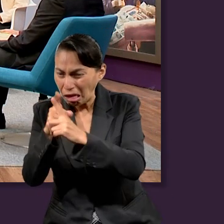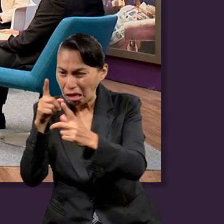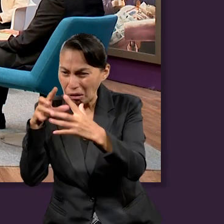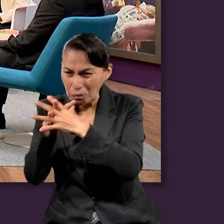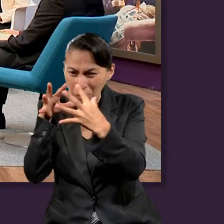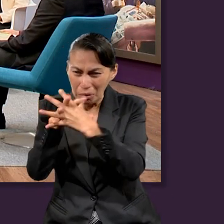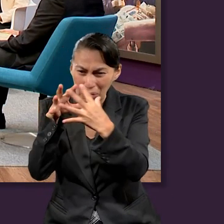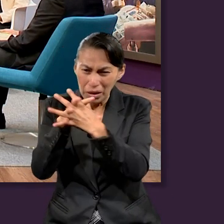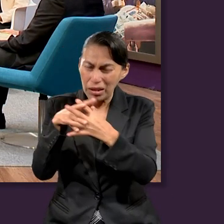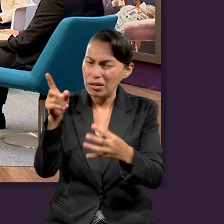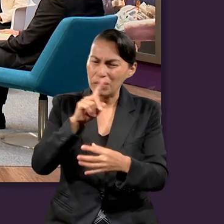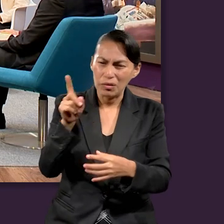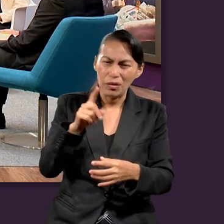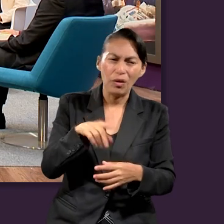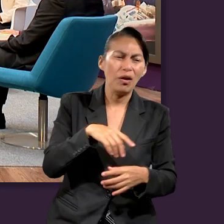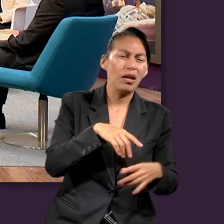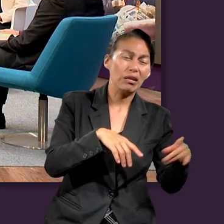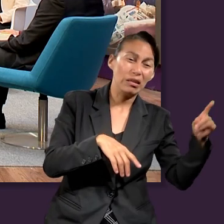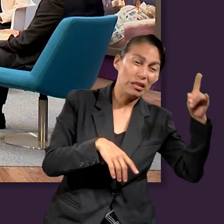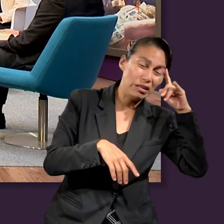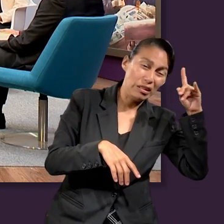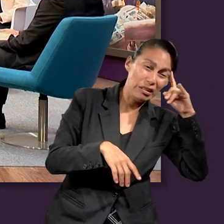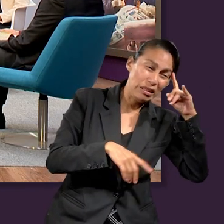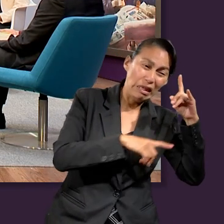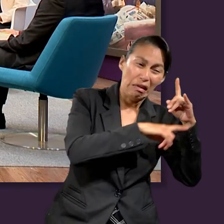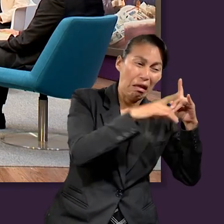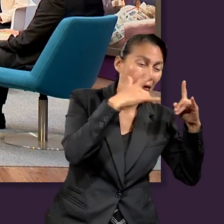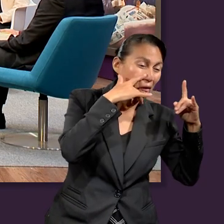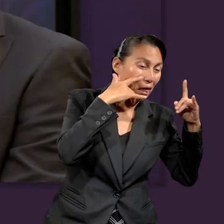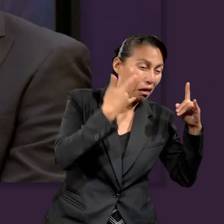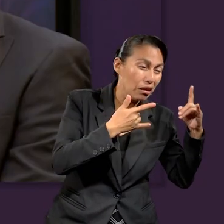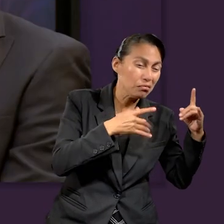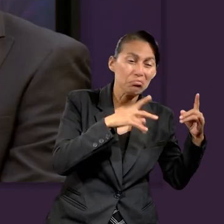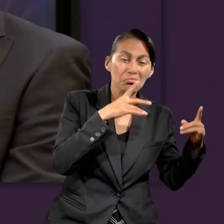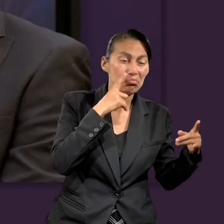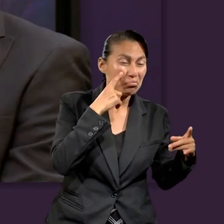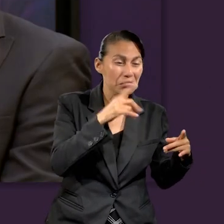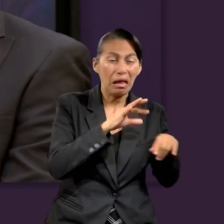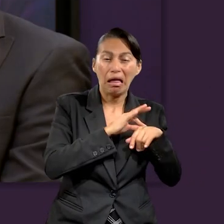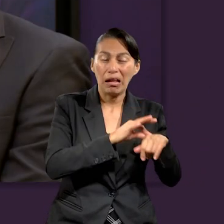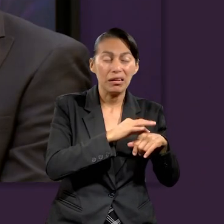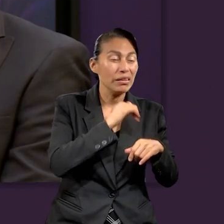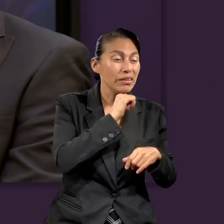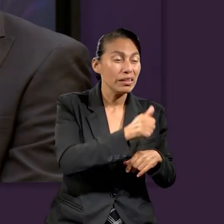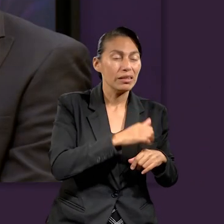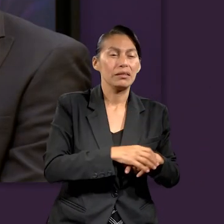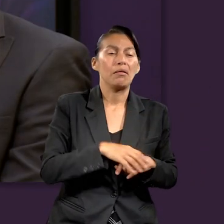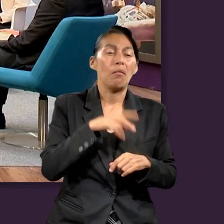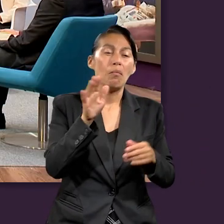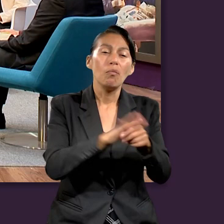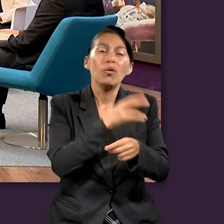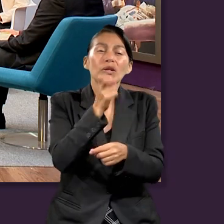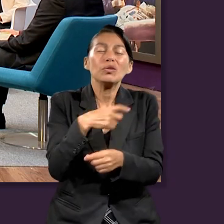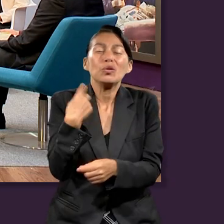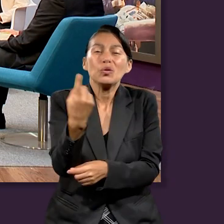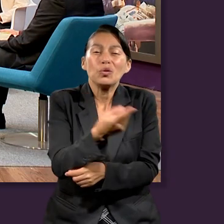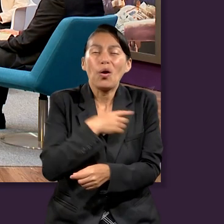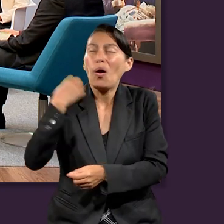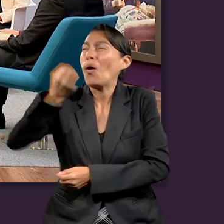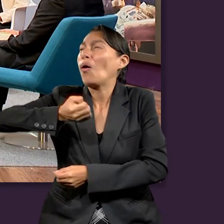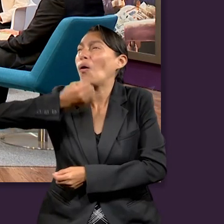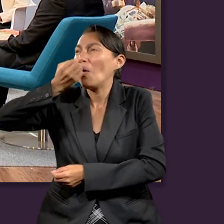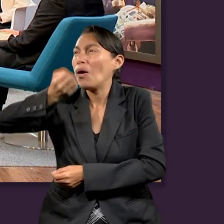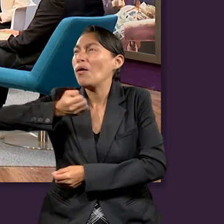Y para nosotros vestirnos de la armadura de Dios, necesitamos en nuestro diario vivir, tener un estudio constante de la palabra de Dios, la